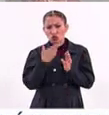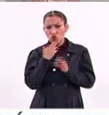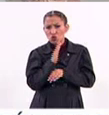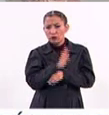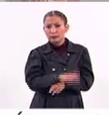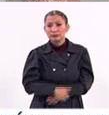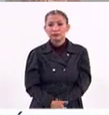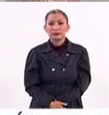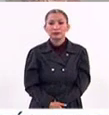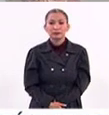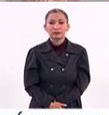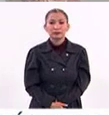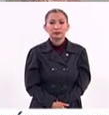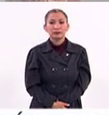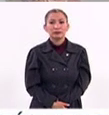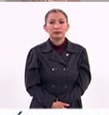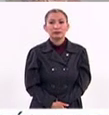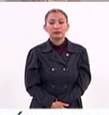arraigado?